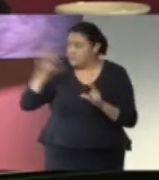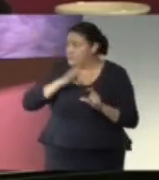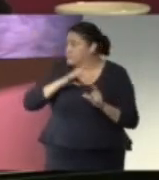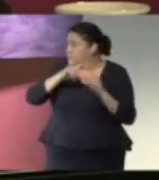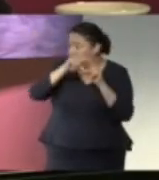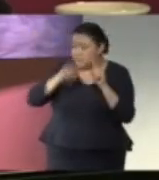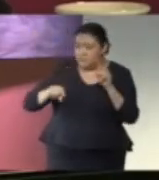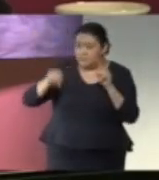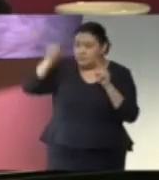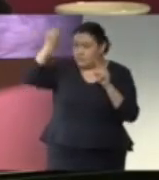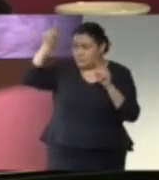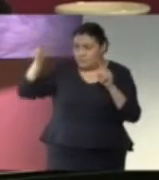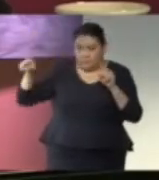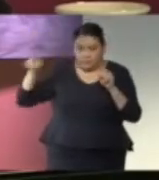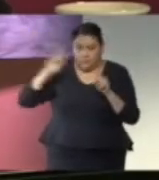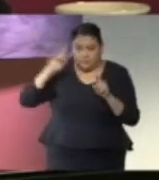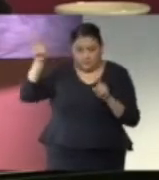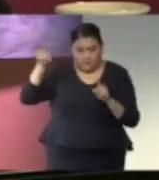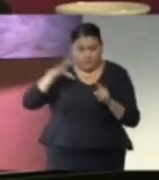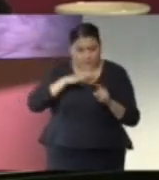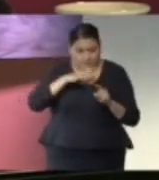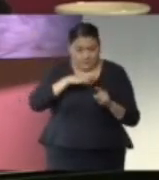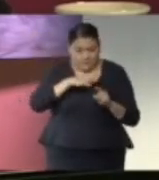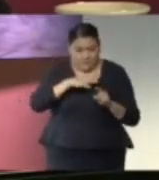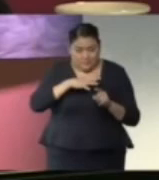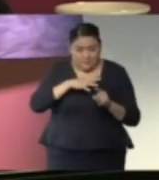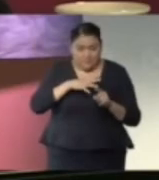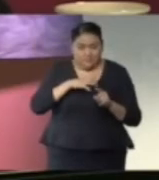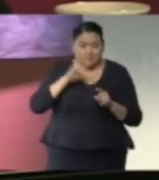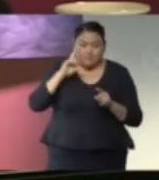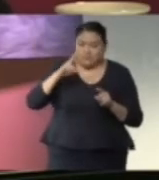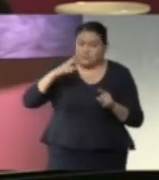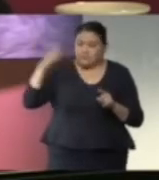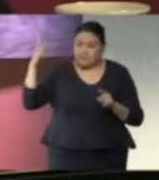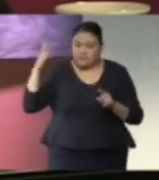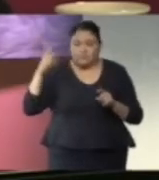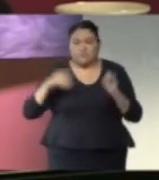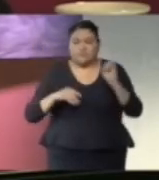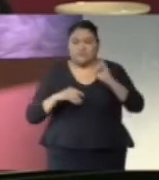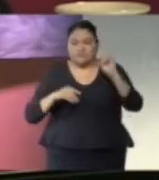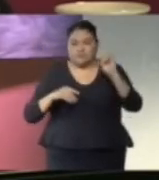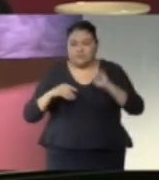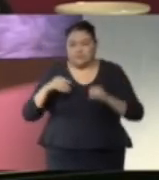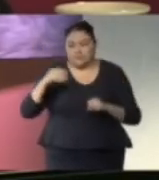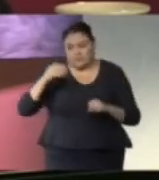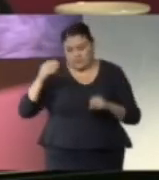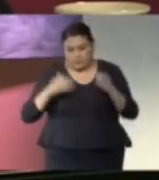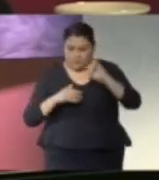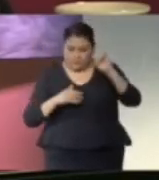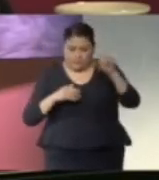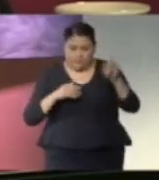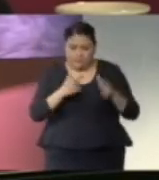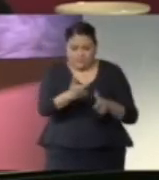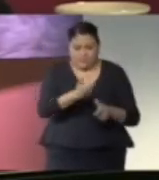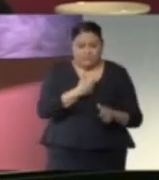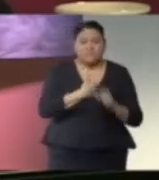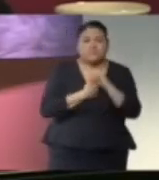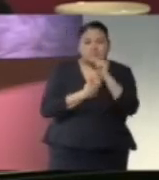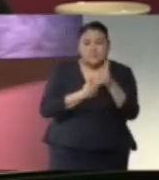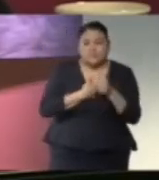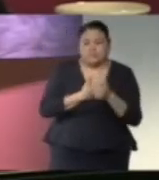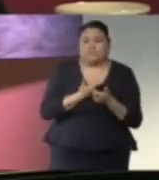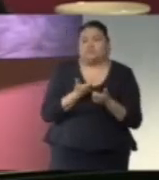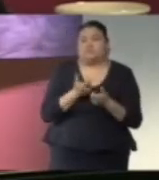observar la línea del que predomina en el lado izquierdo, ¿sí?, que no recibe ingresos hasta un salario